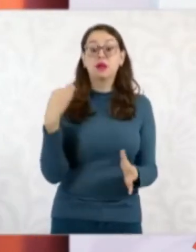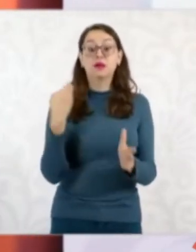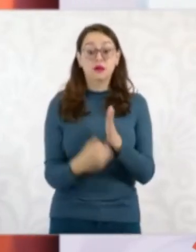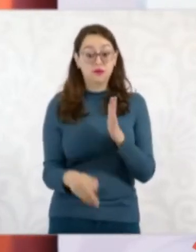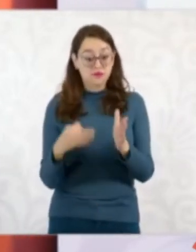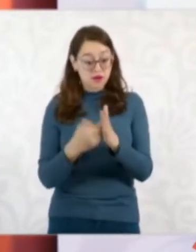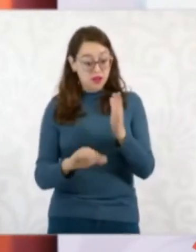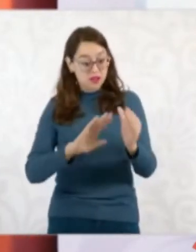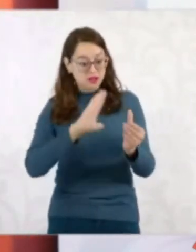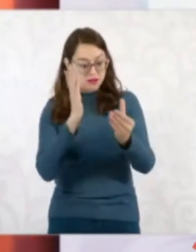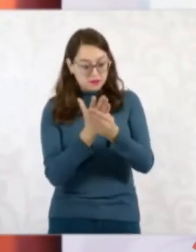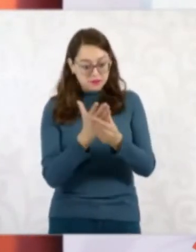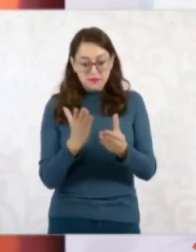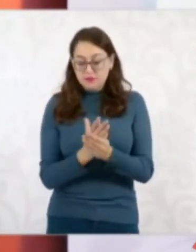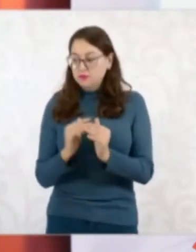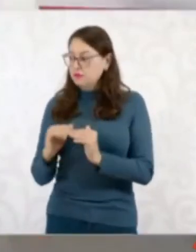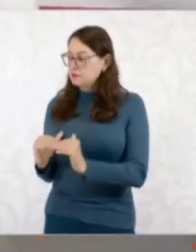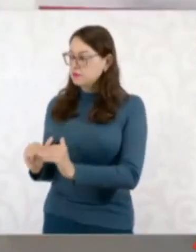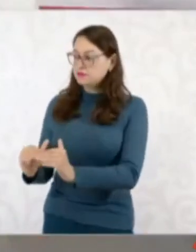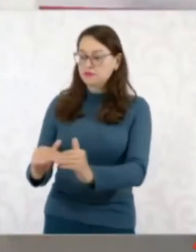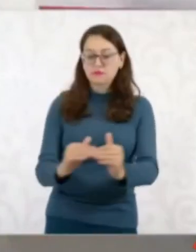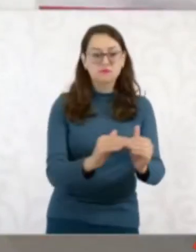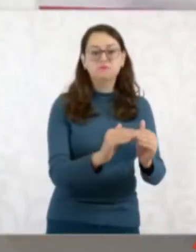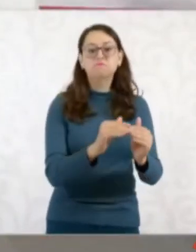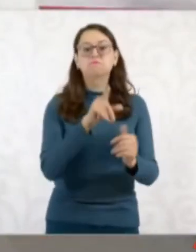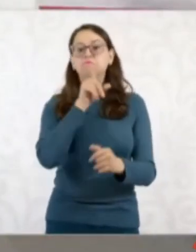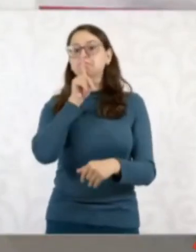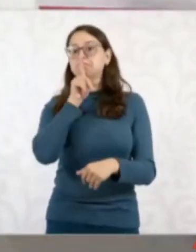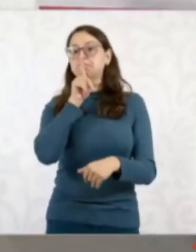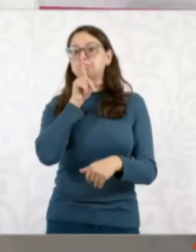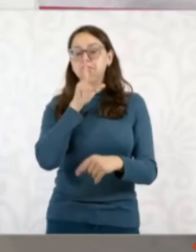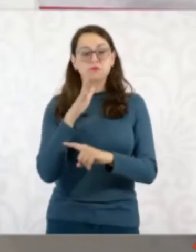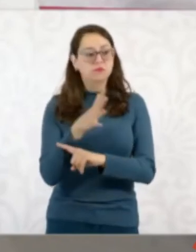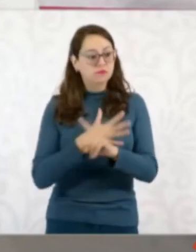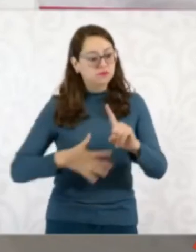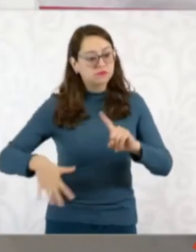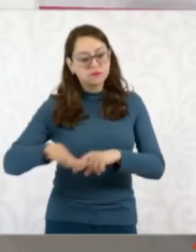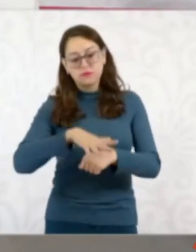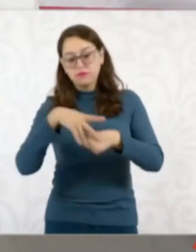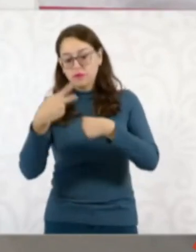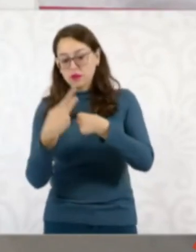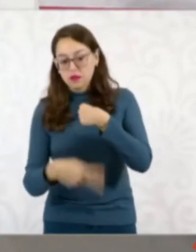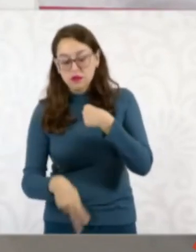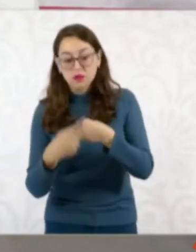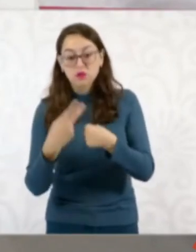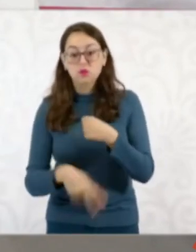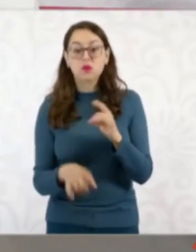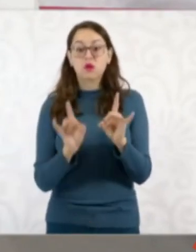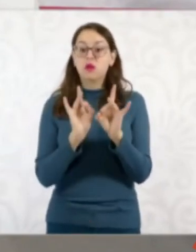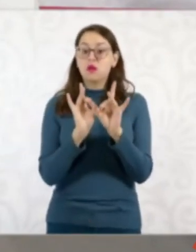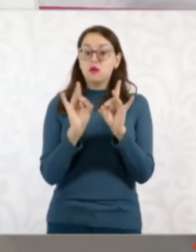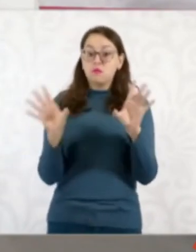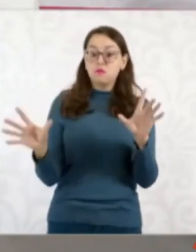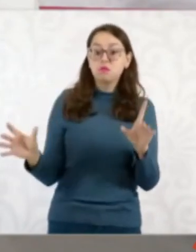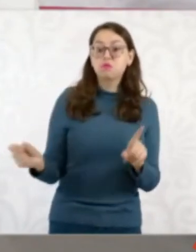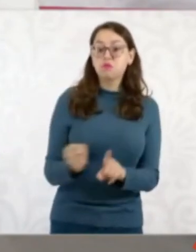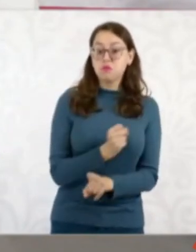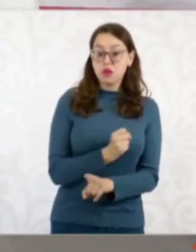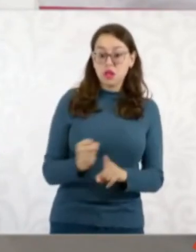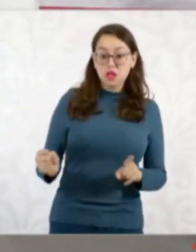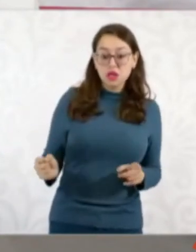públicos homologados que impedían la detección de contextos de riesgo, antecedentes de violencia